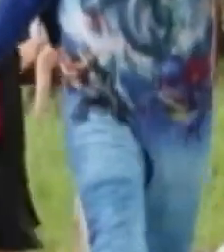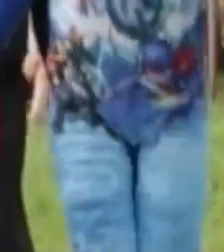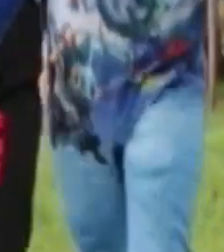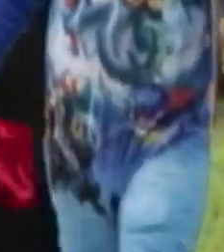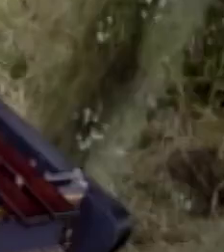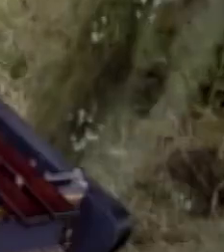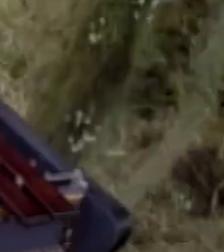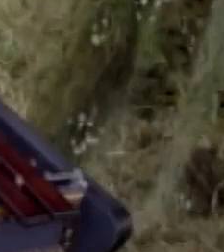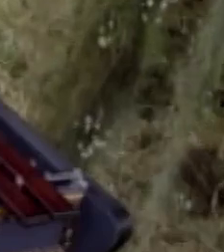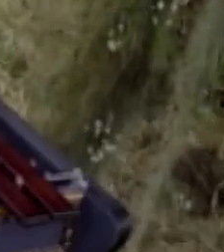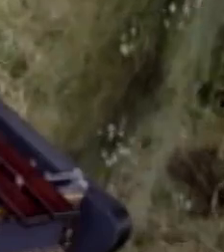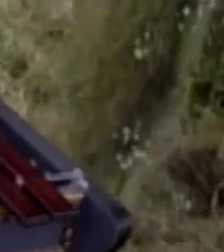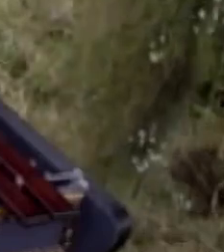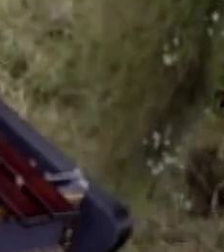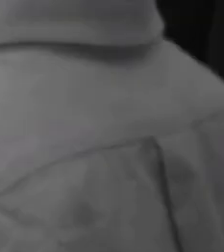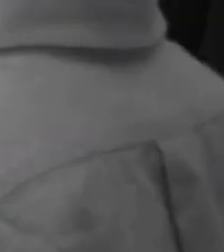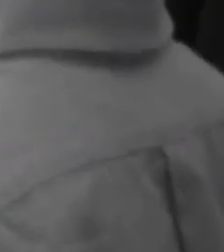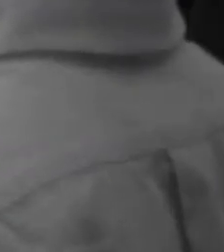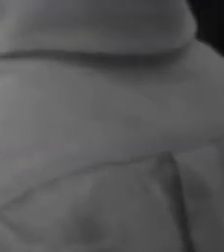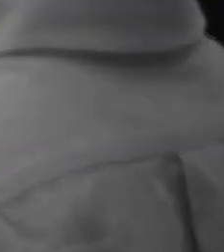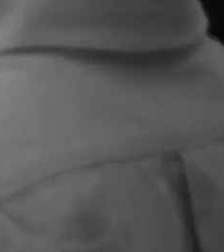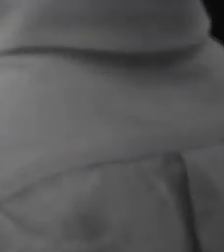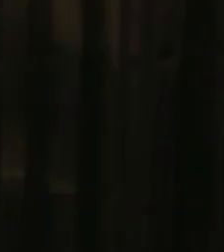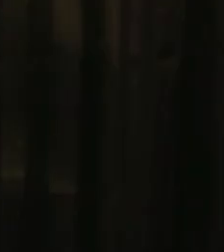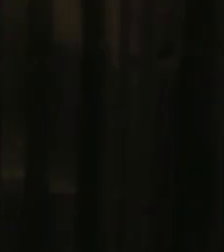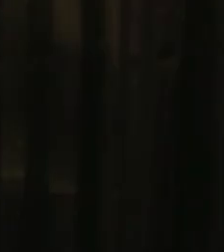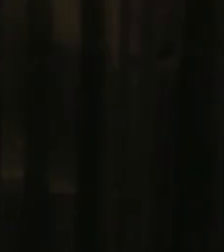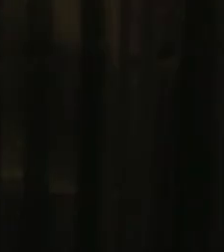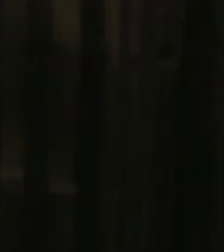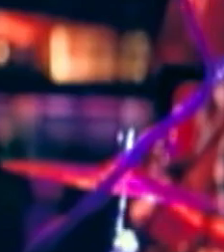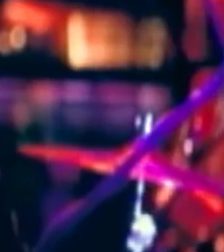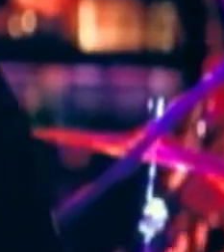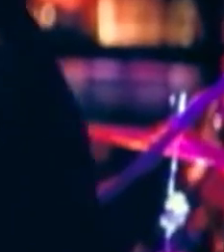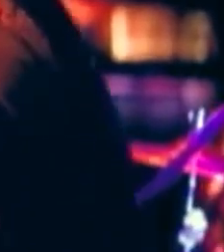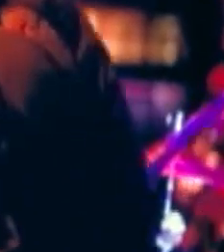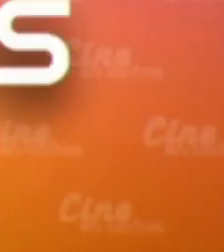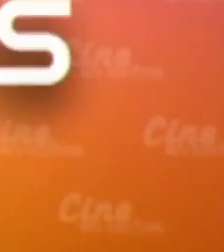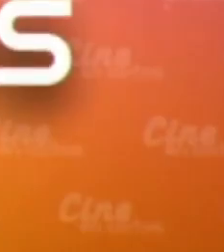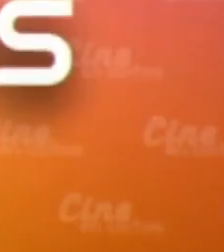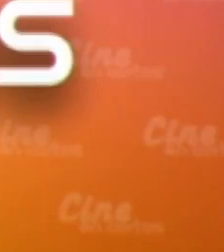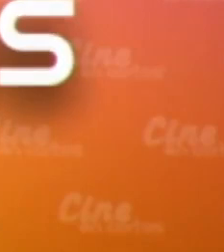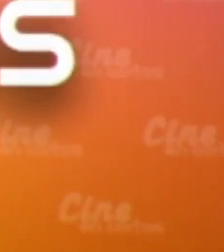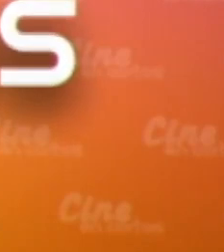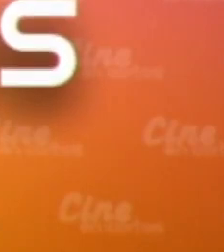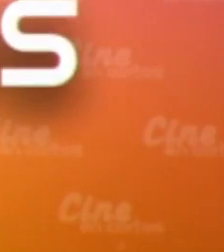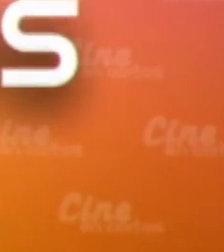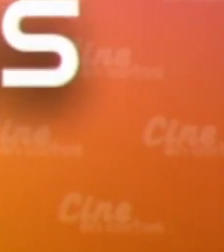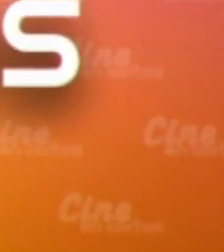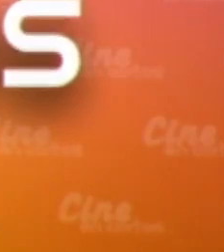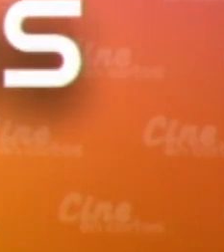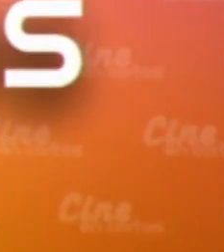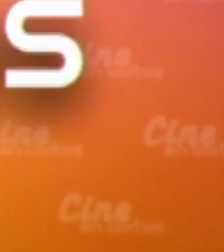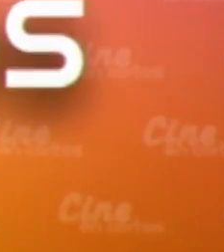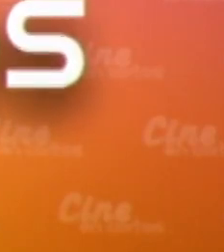de Pablo Wong, Juan Montero y el grupo Rose. El jueves 8 de octubre a las 9 de la